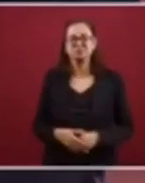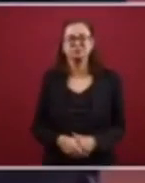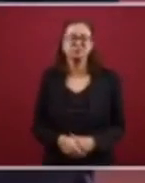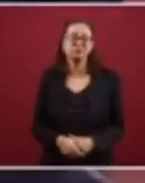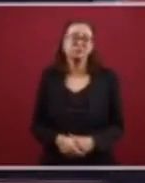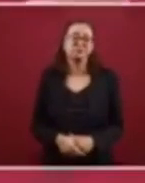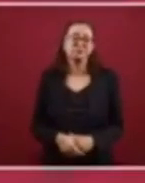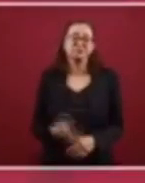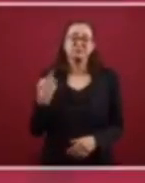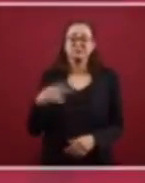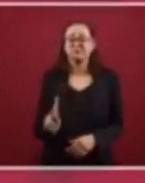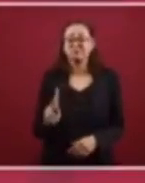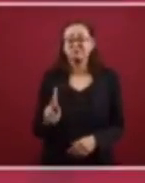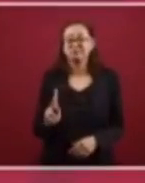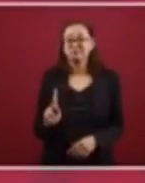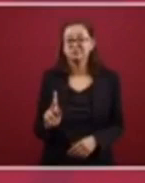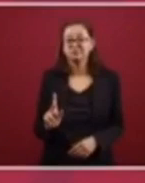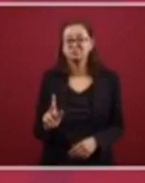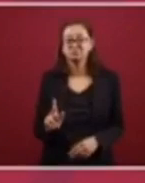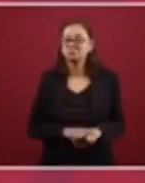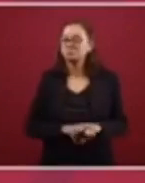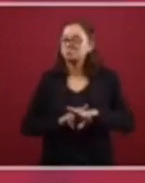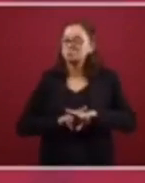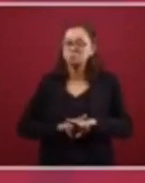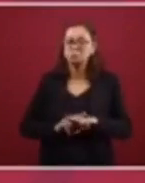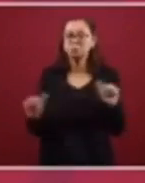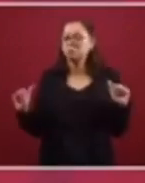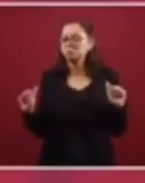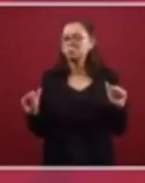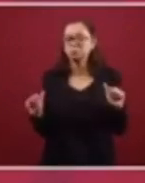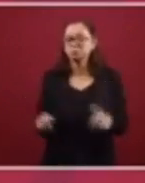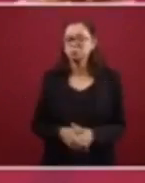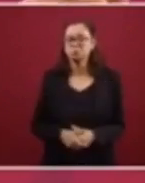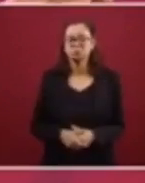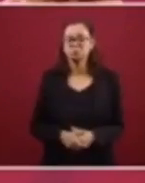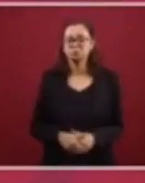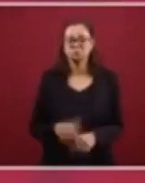Pero nada